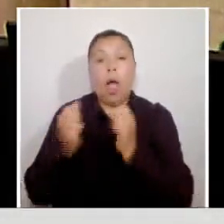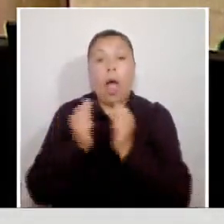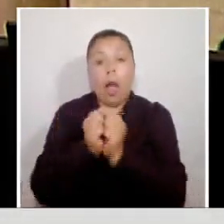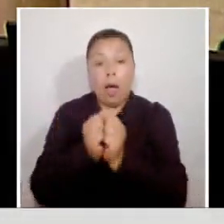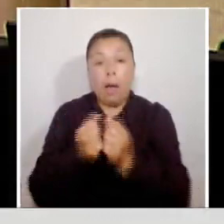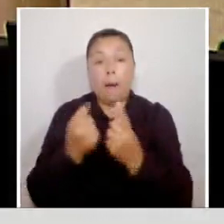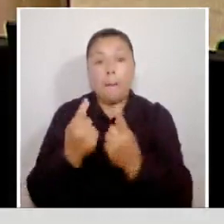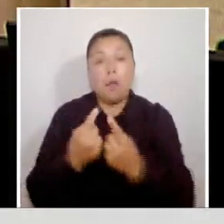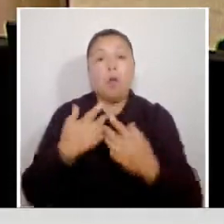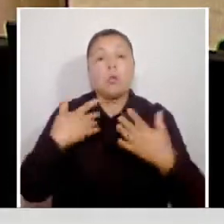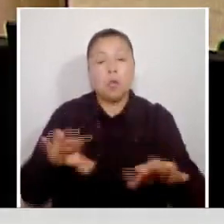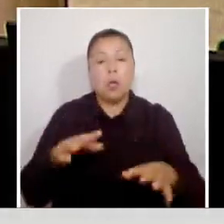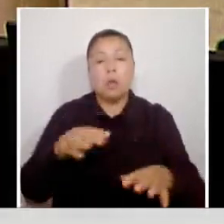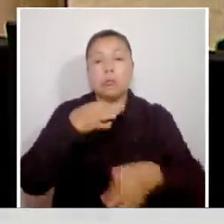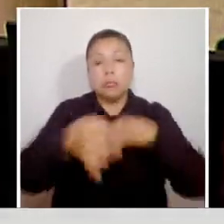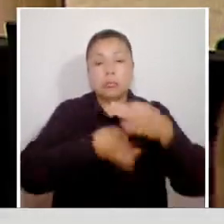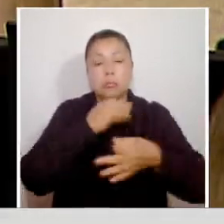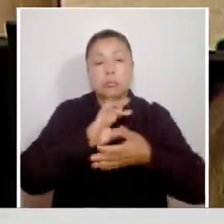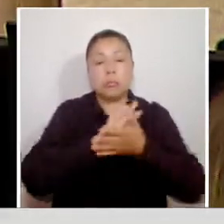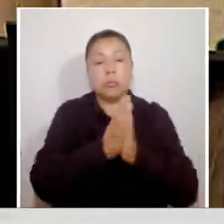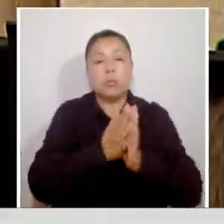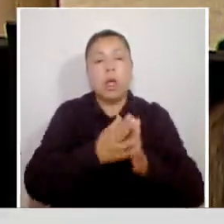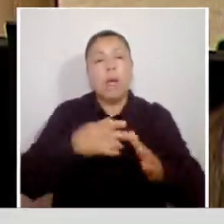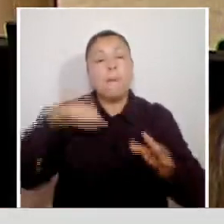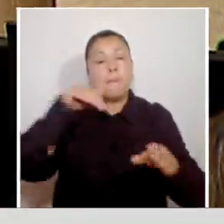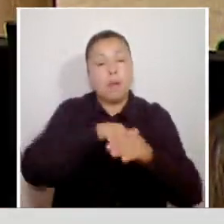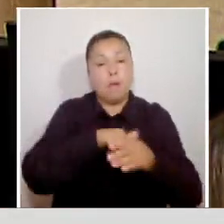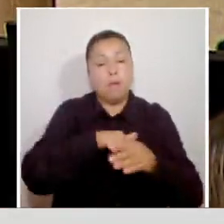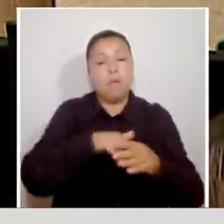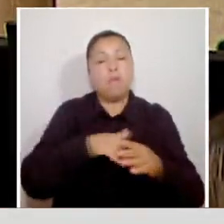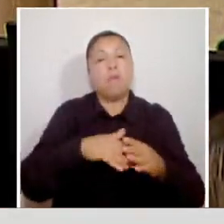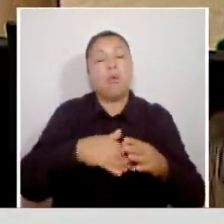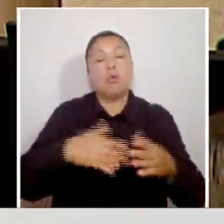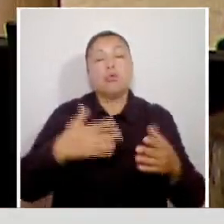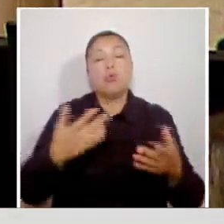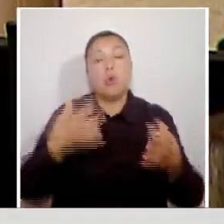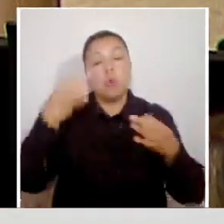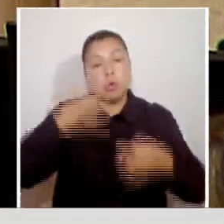lo expuesto anuncio mi apoyo decidido a este proyecto de ley Muchas